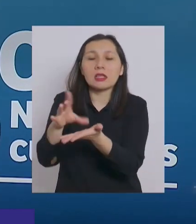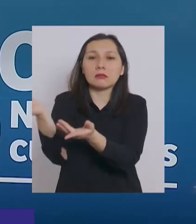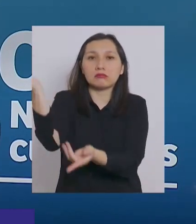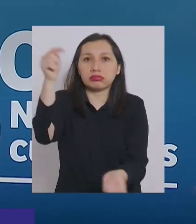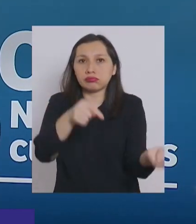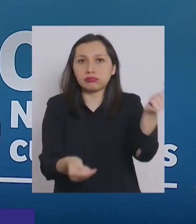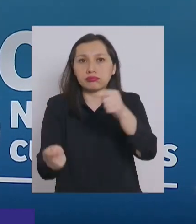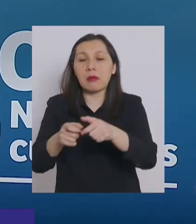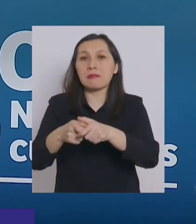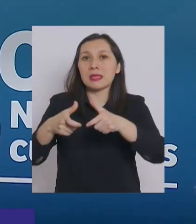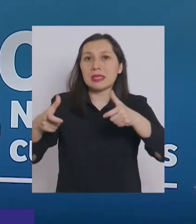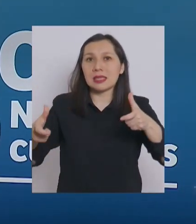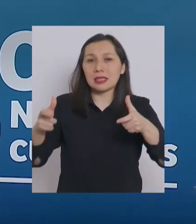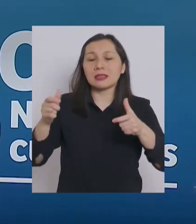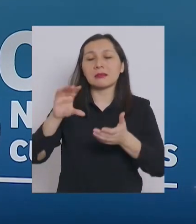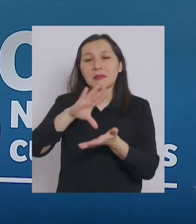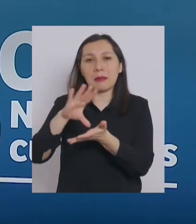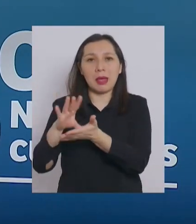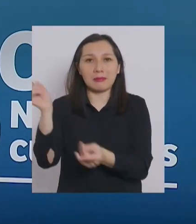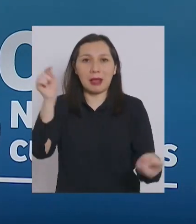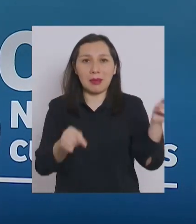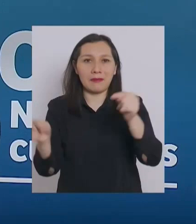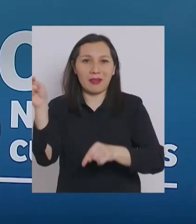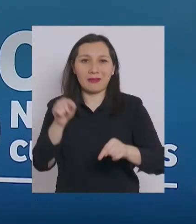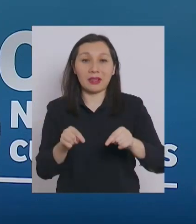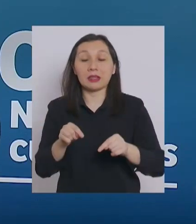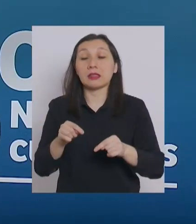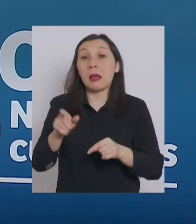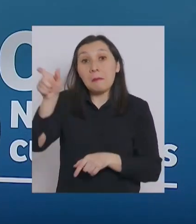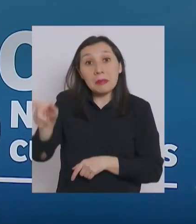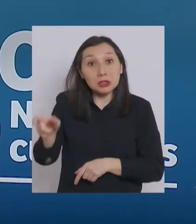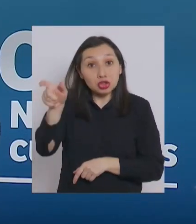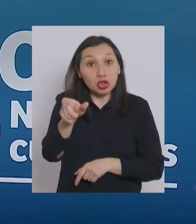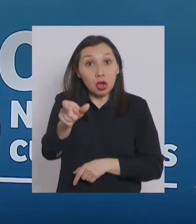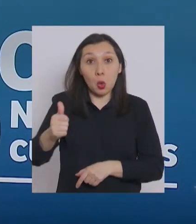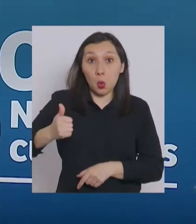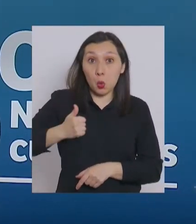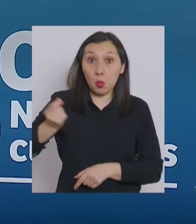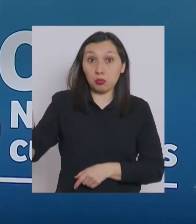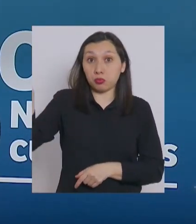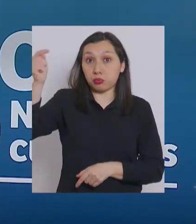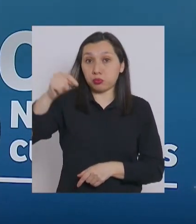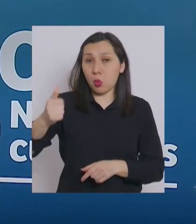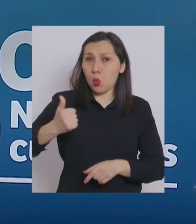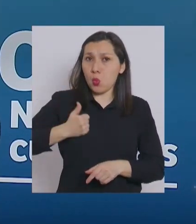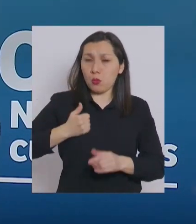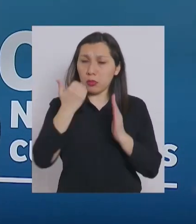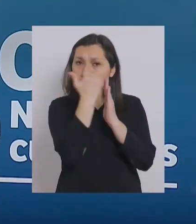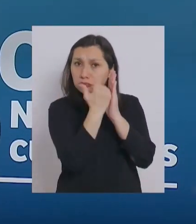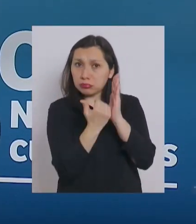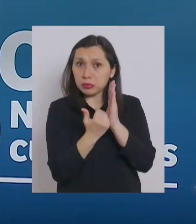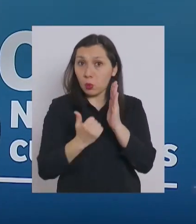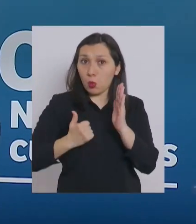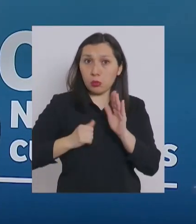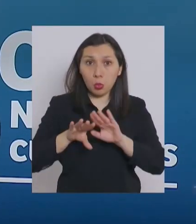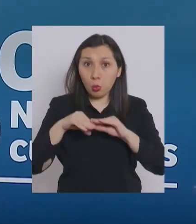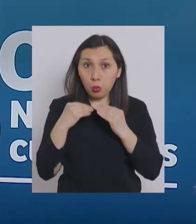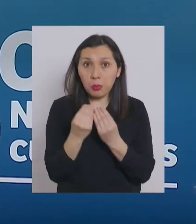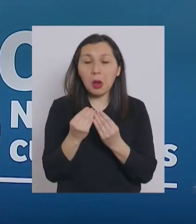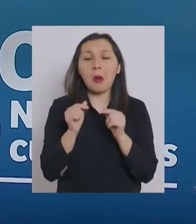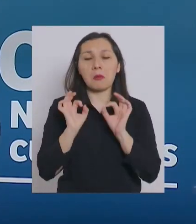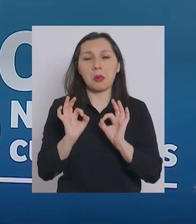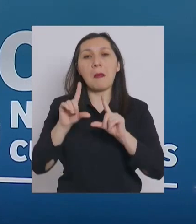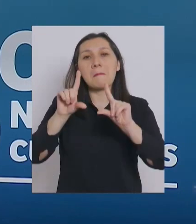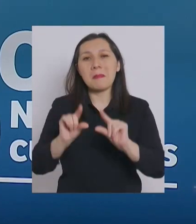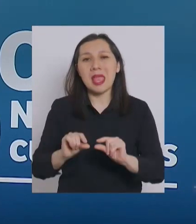que se alimenta de turistas extranjeros los turistas extranjeros cumpliendo con todos los requisitos que se han señalado podrán entonces disminuir y